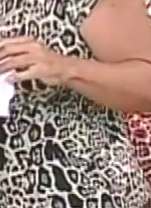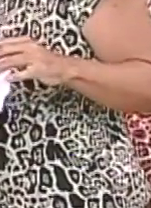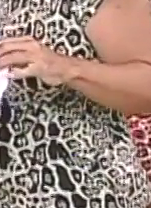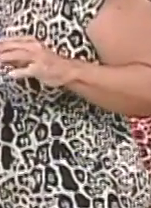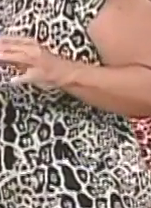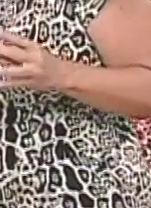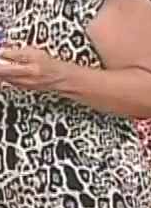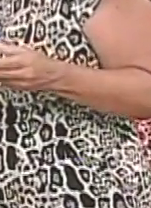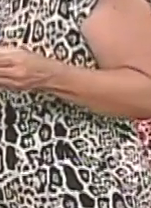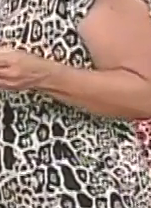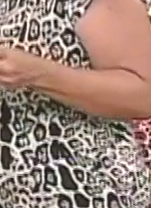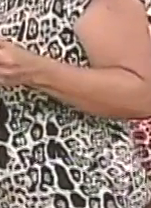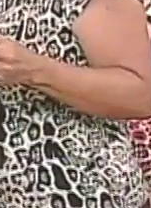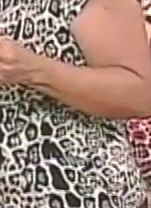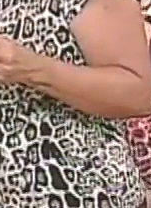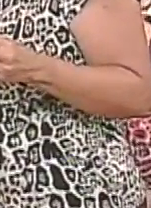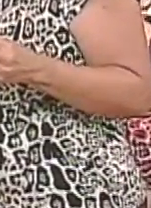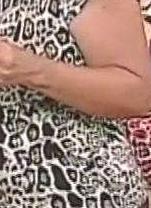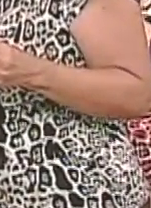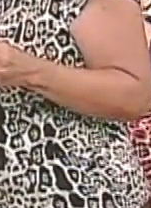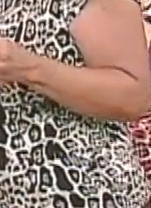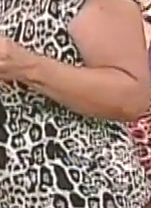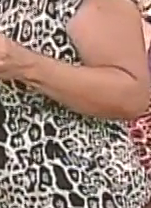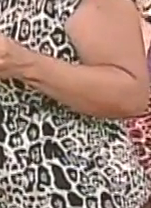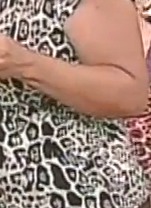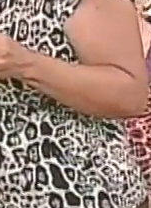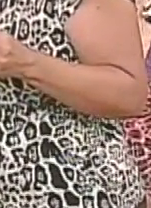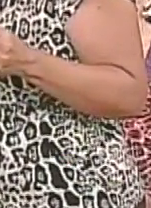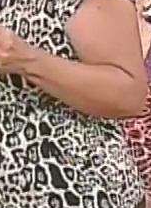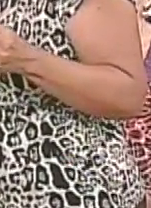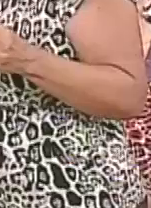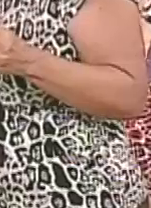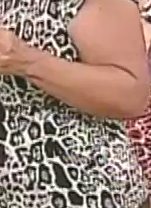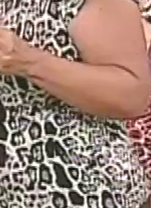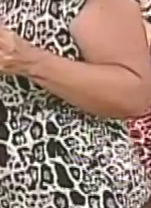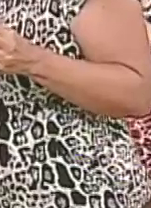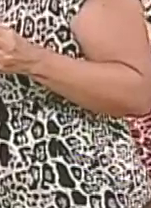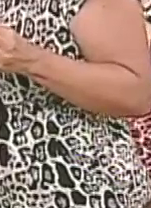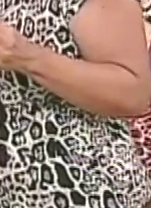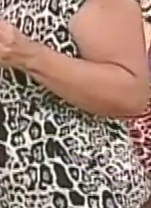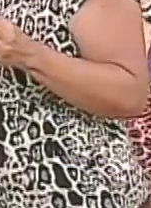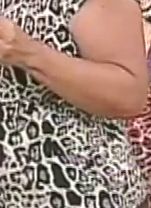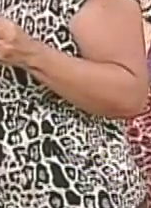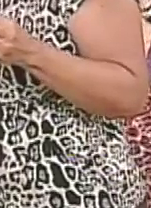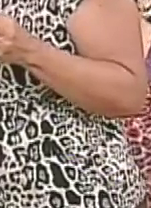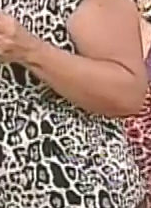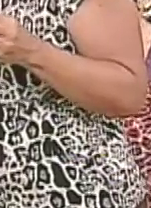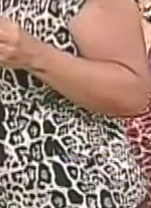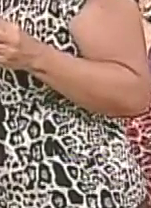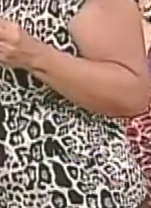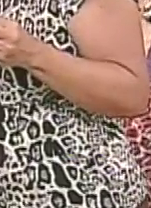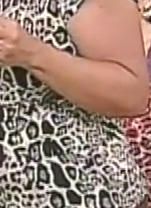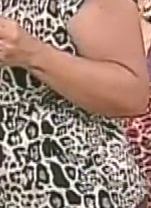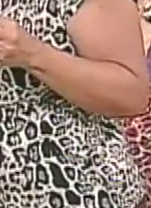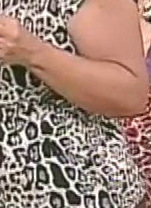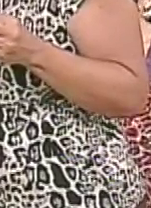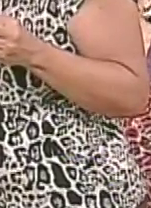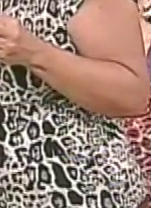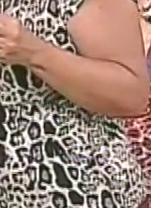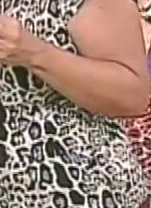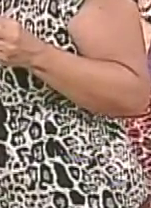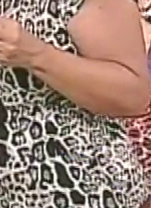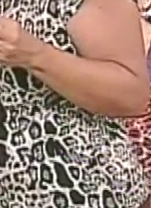el Poder Popular? Queremos solicitarle a la Asamblea Nacional Constituyente la revisión de los artículos de